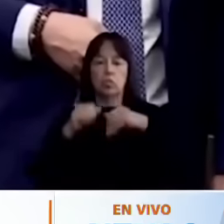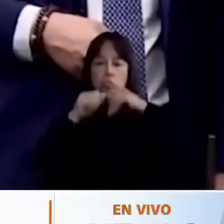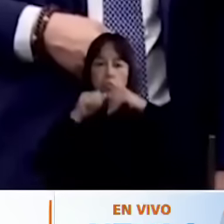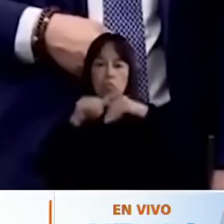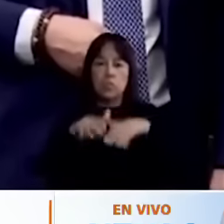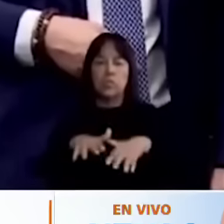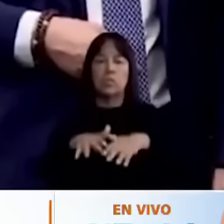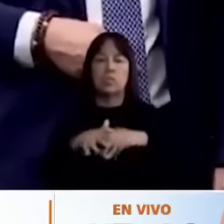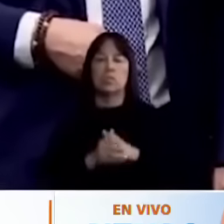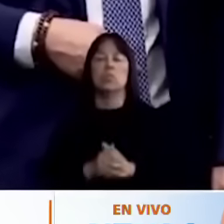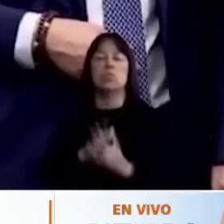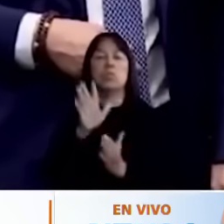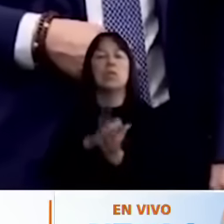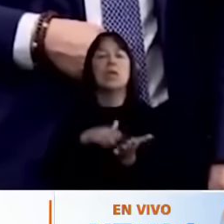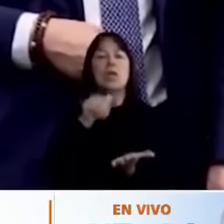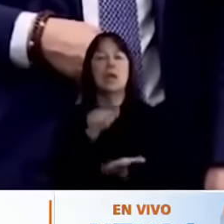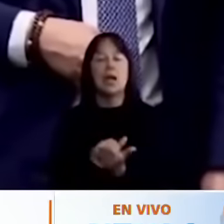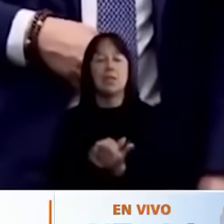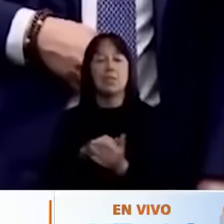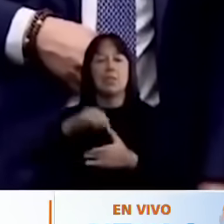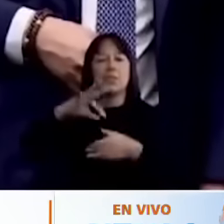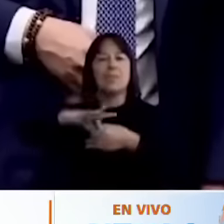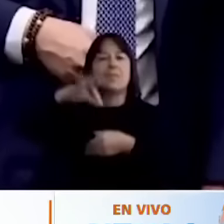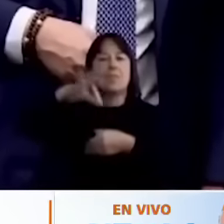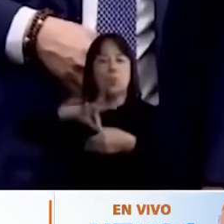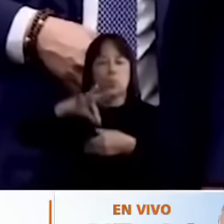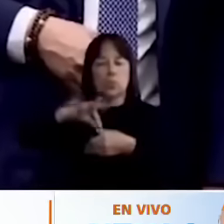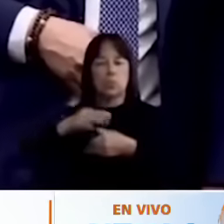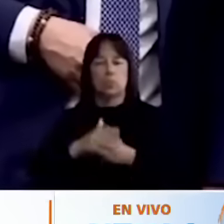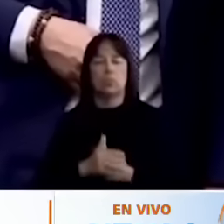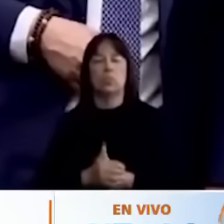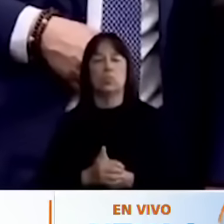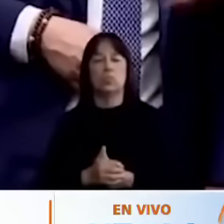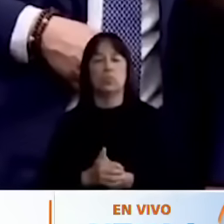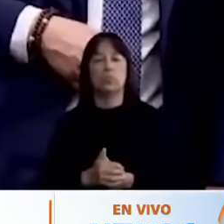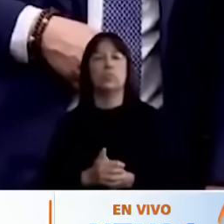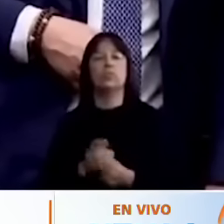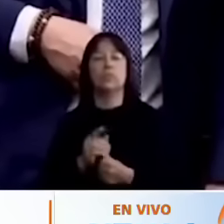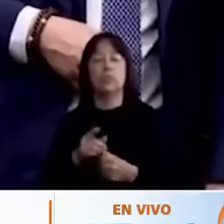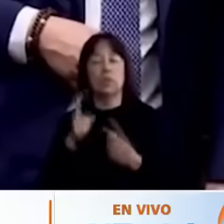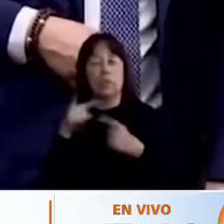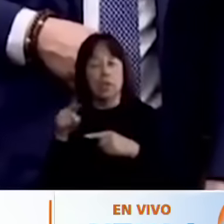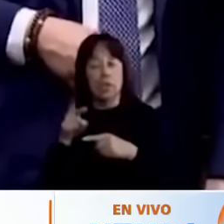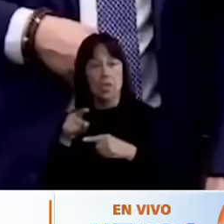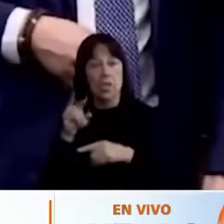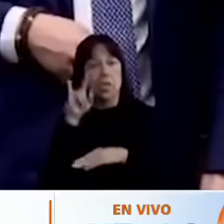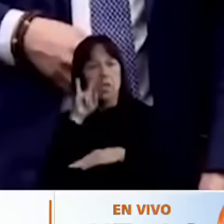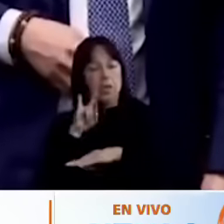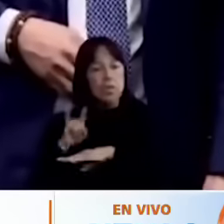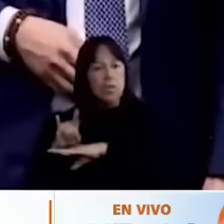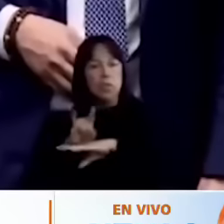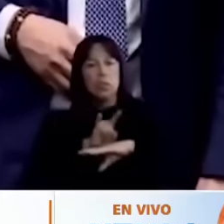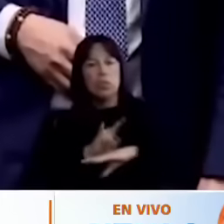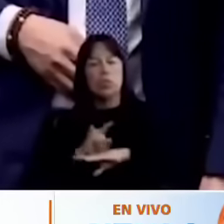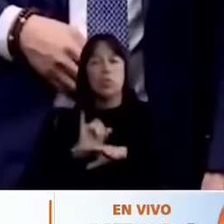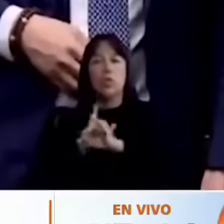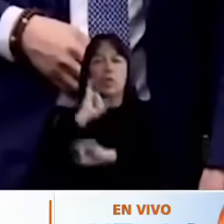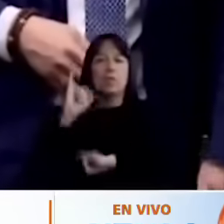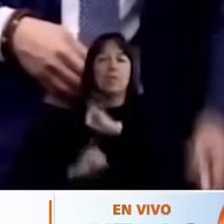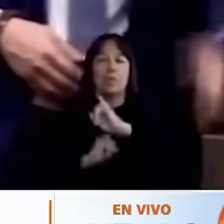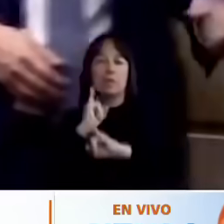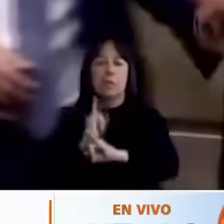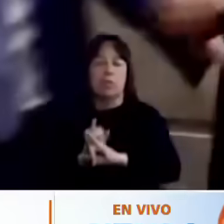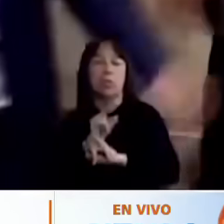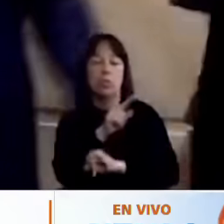de actas de votación. Se debe demandar que haya veeduría internacional e imparcial sobre